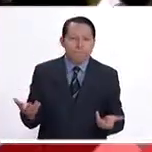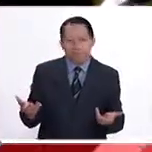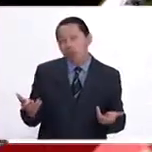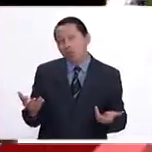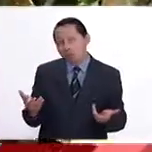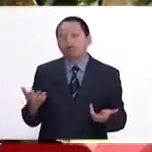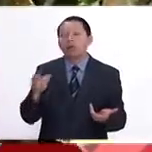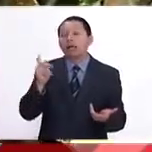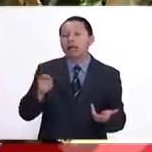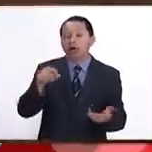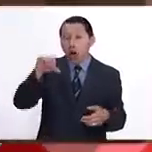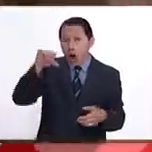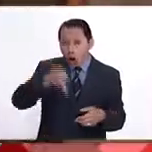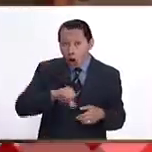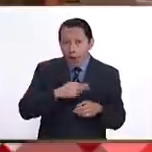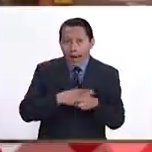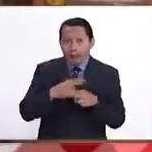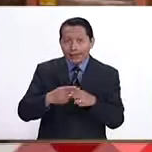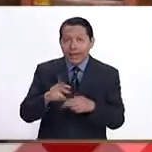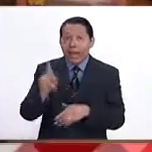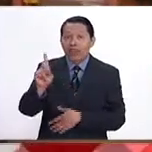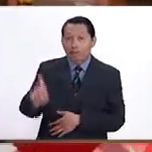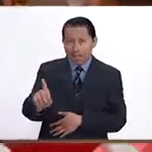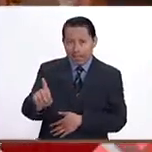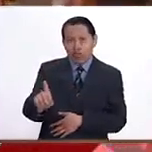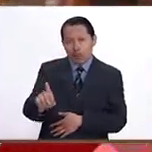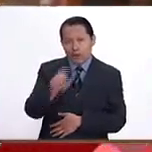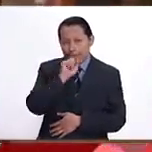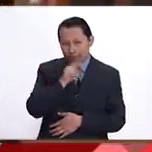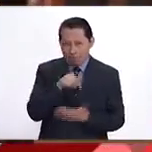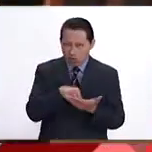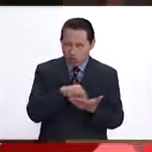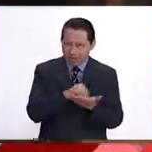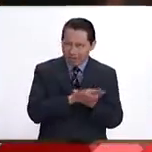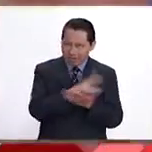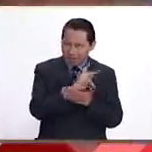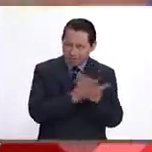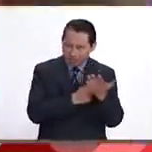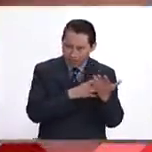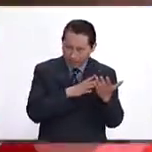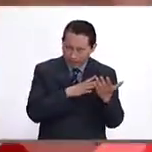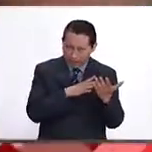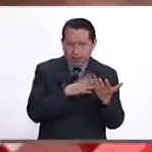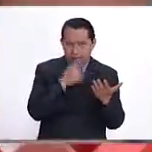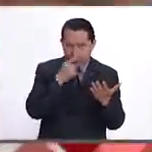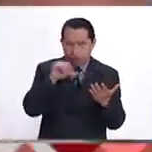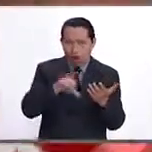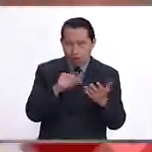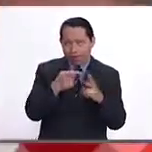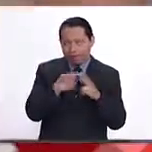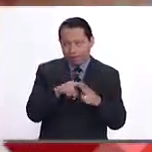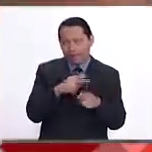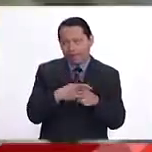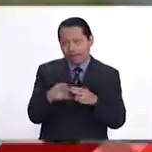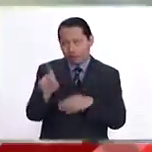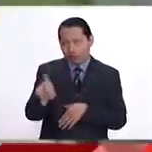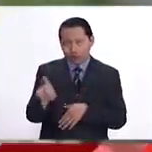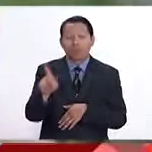desde hoy hasta el domingo, de acuerdo con el programa que existe. ¿Qué esperamos?